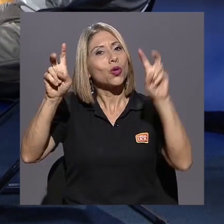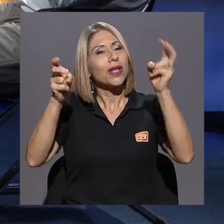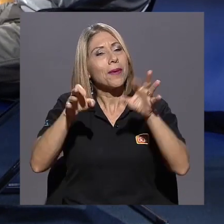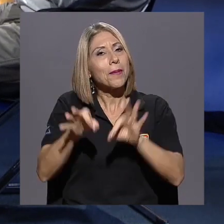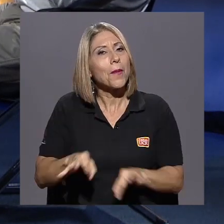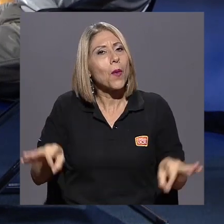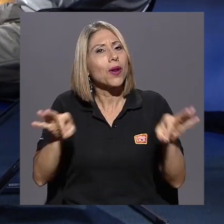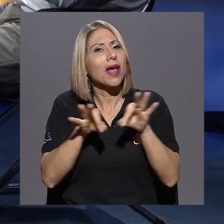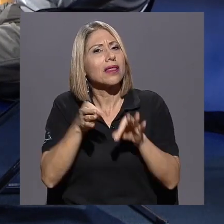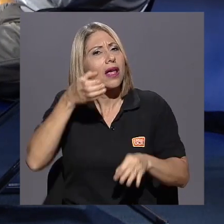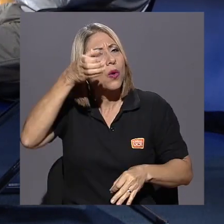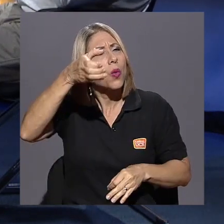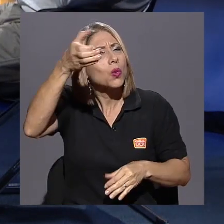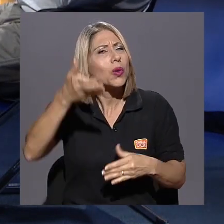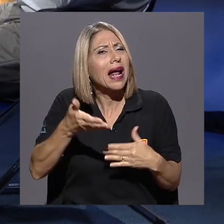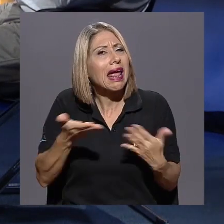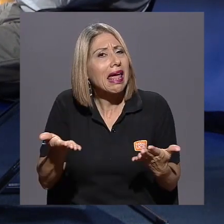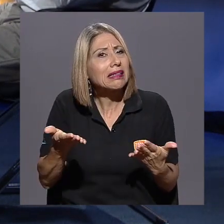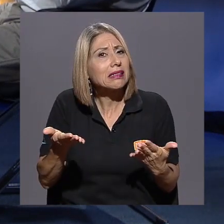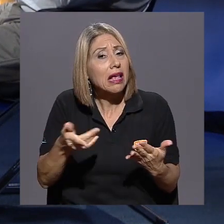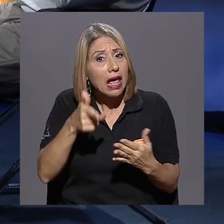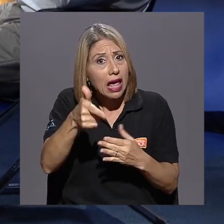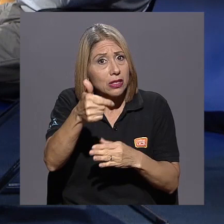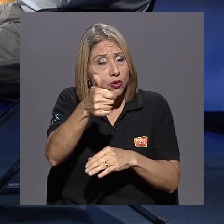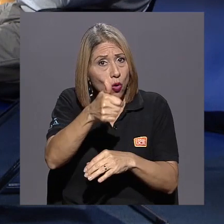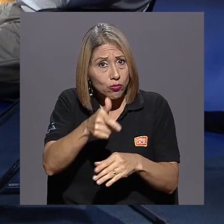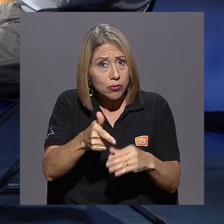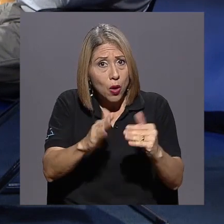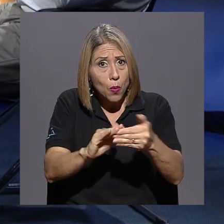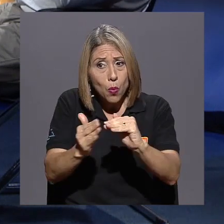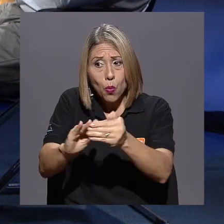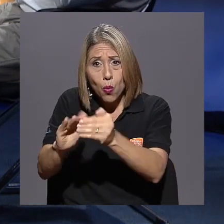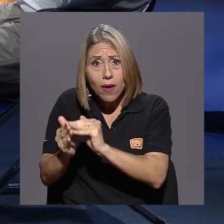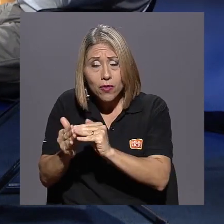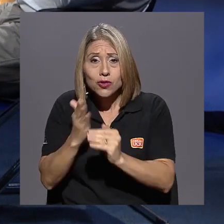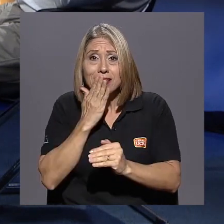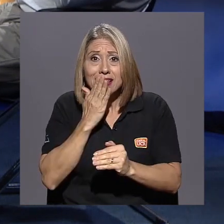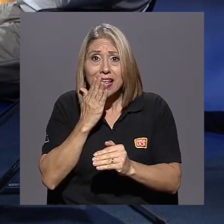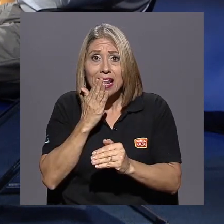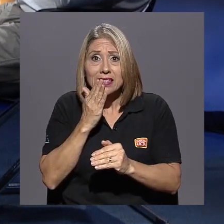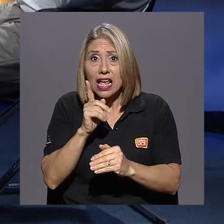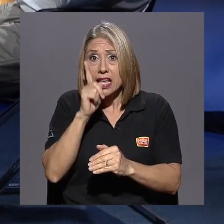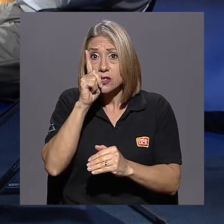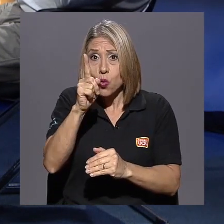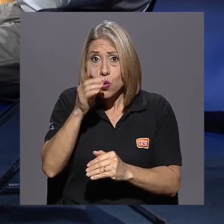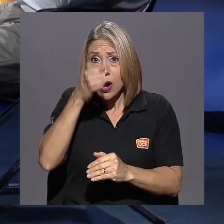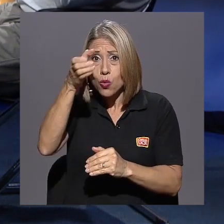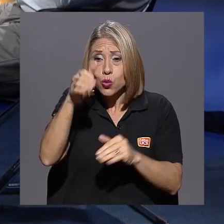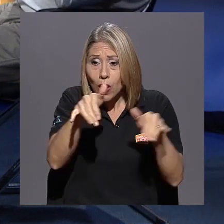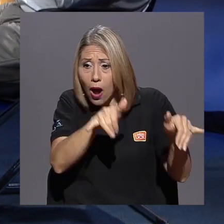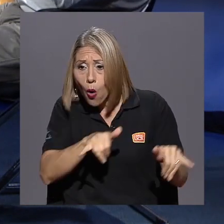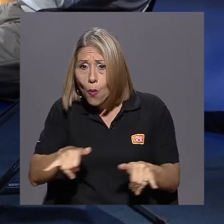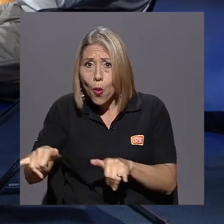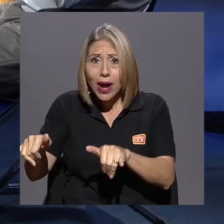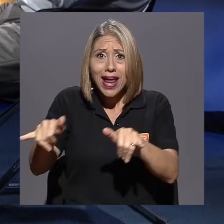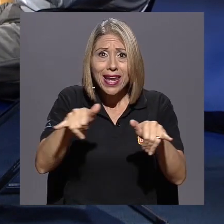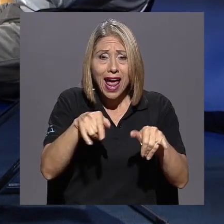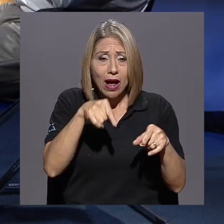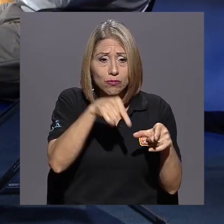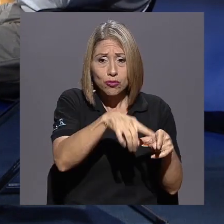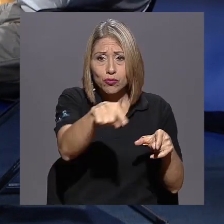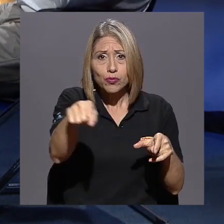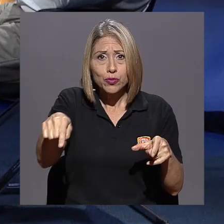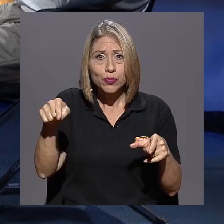atribuye a los que son definidos pueblos indígenas una cultura homogénea se les atribuye una cultura ahí está